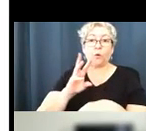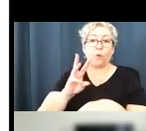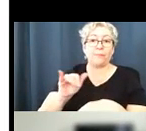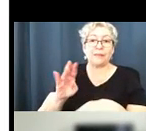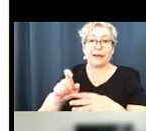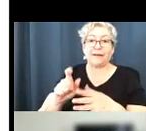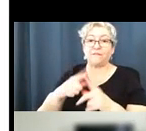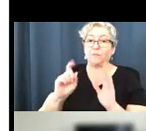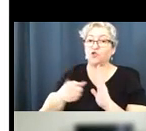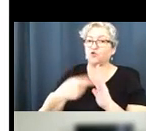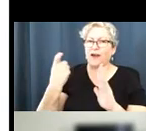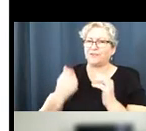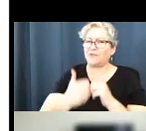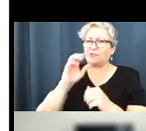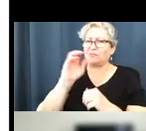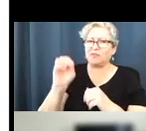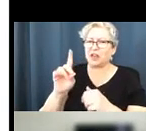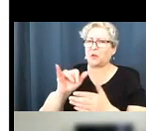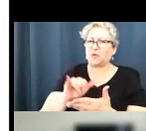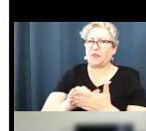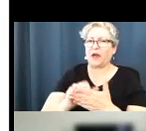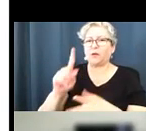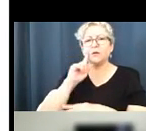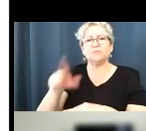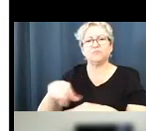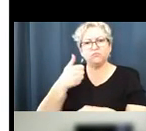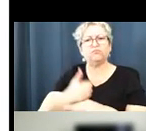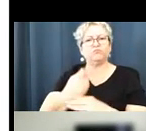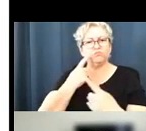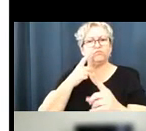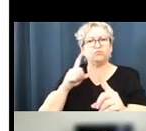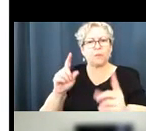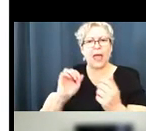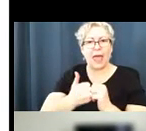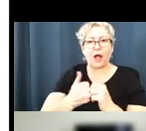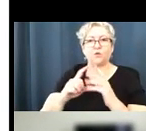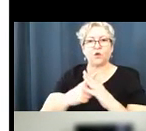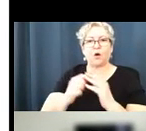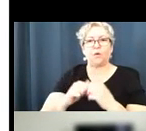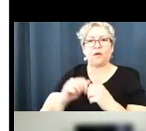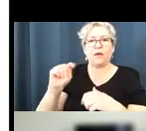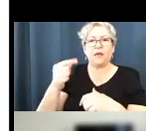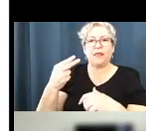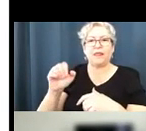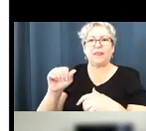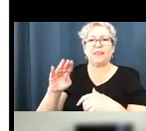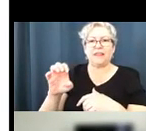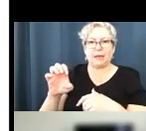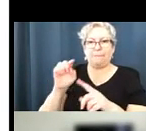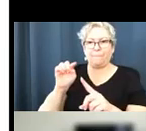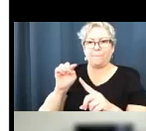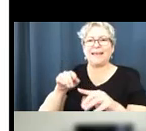uno que ya viene hecho, en vez de usar uno que le están haciendo, ¿verdad? De un principio, usted puede ser exitoso empezando con un